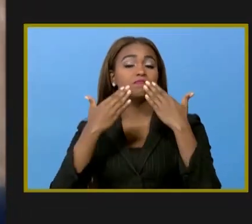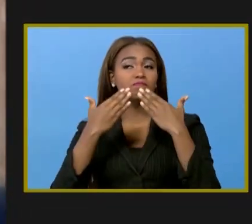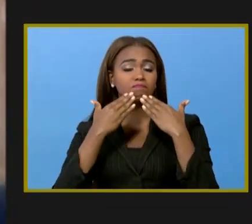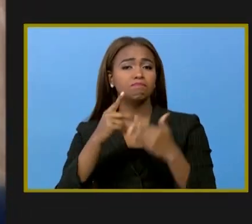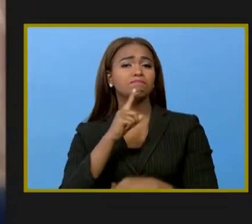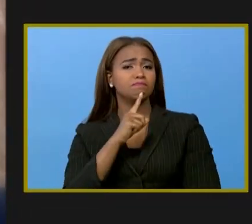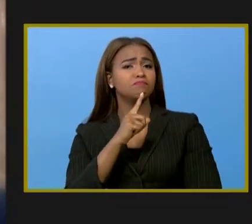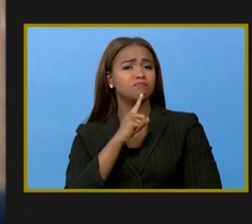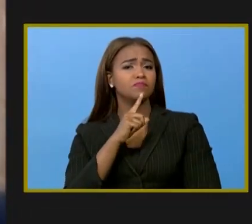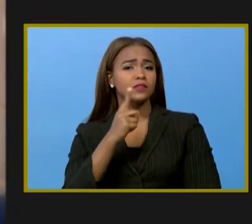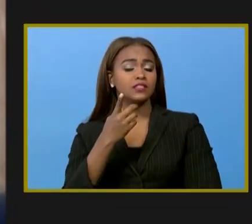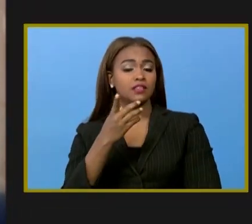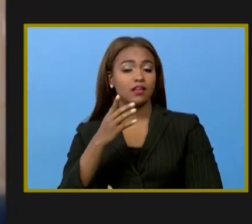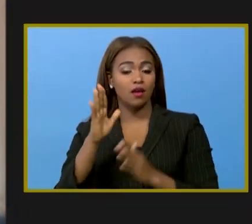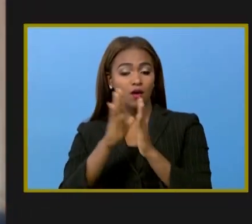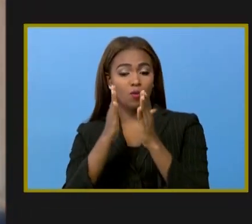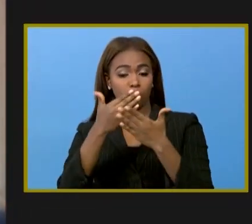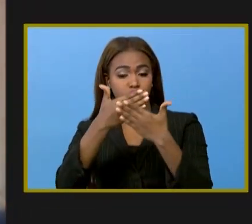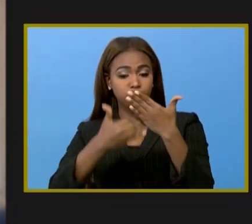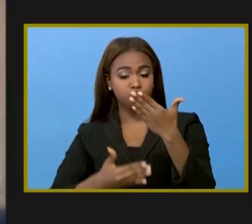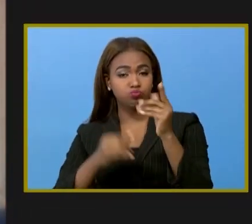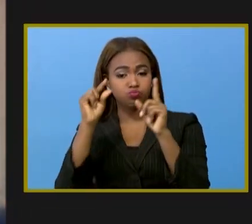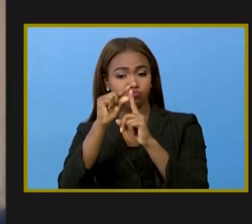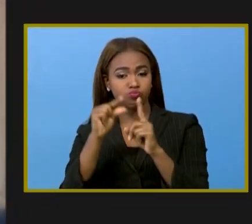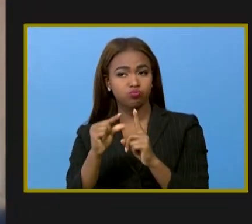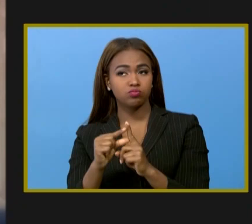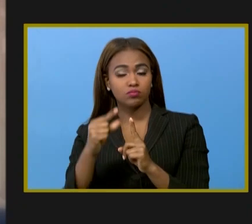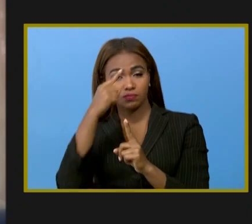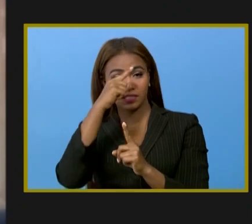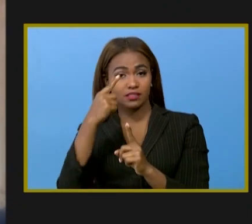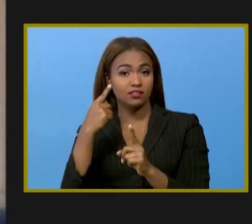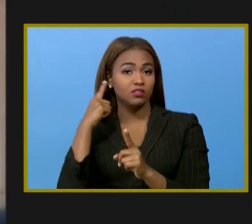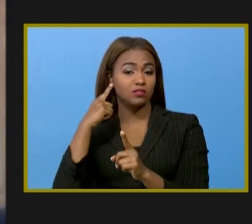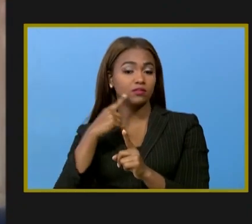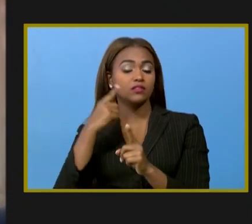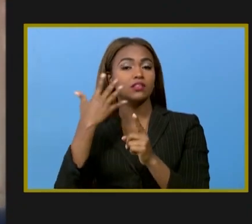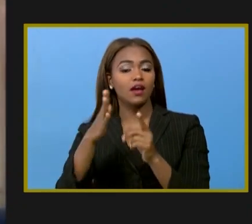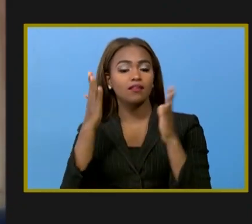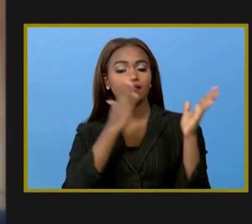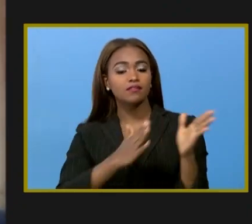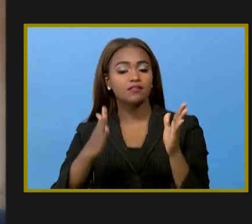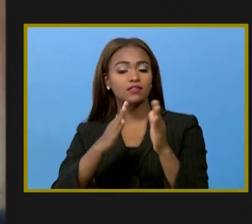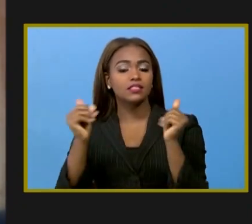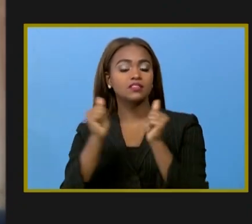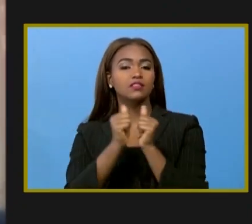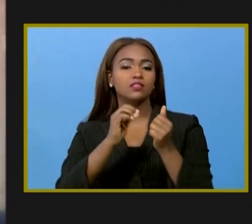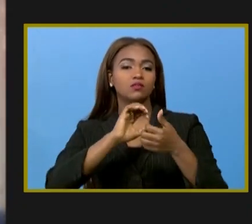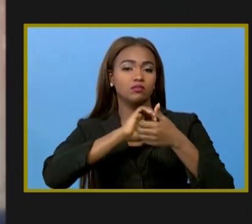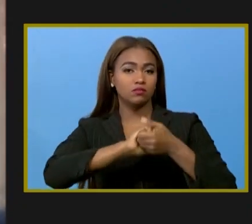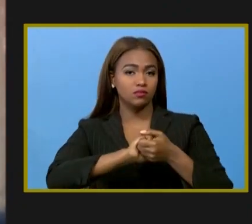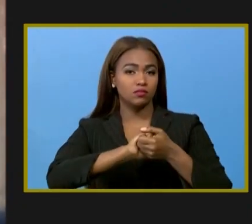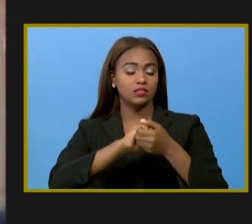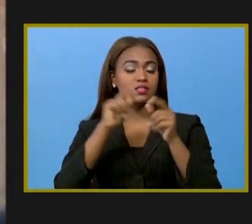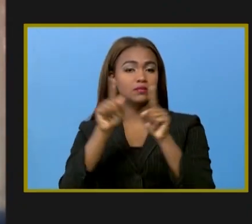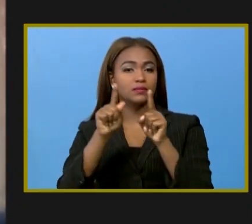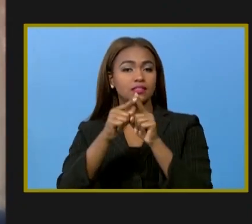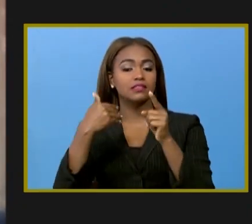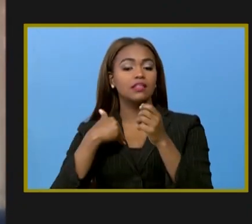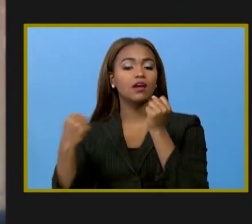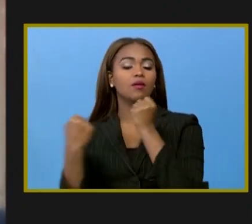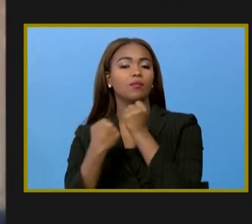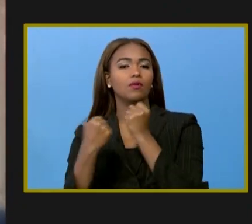Efectivamente, el diccionario ha sido coordinado por Conadi y ha tenido una